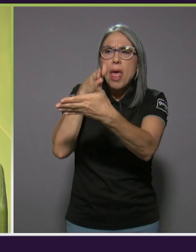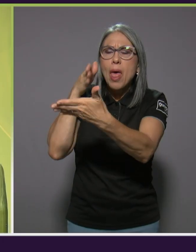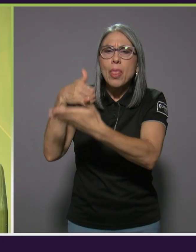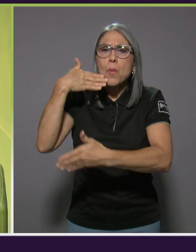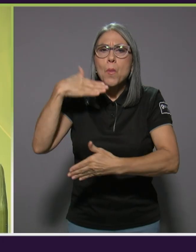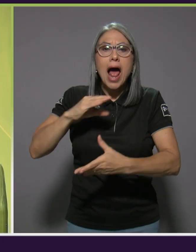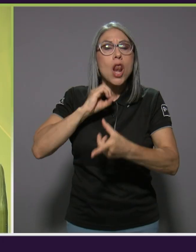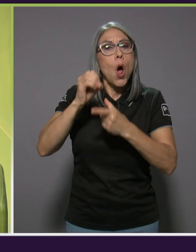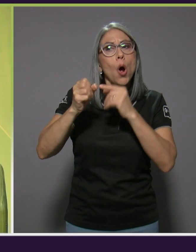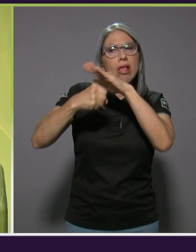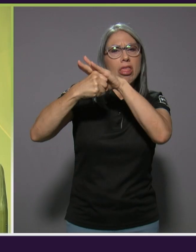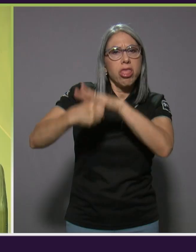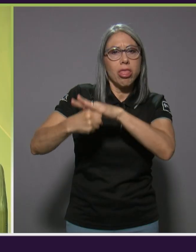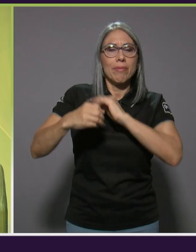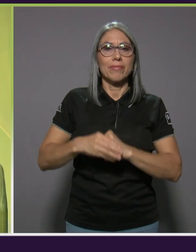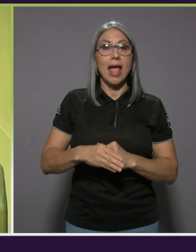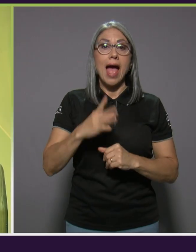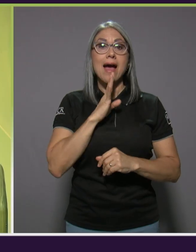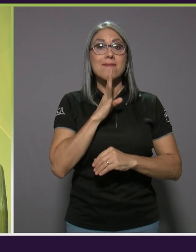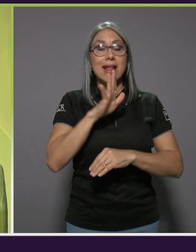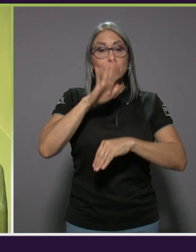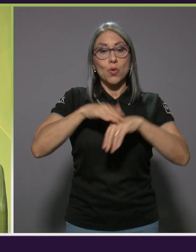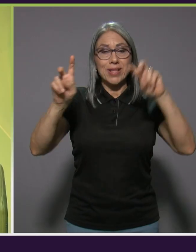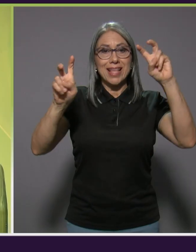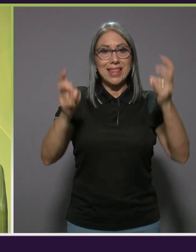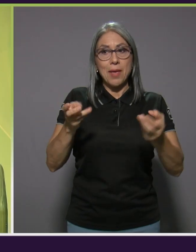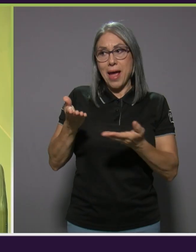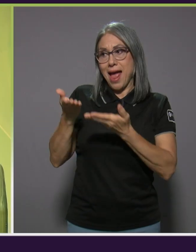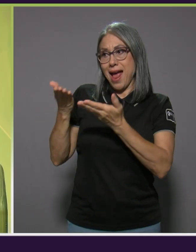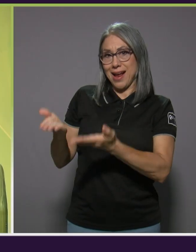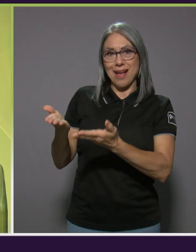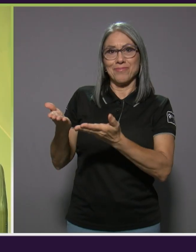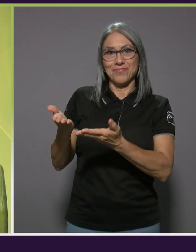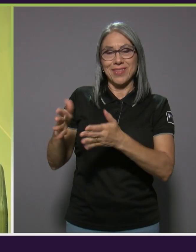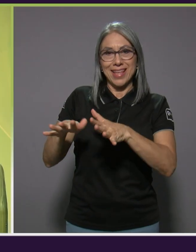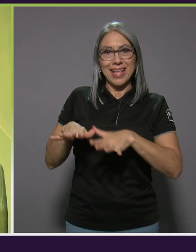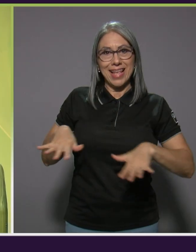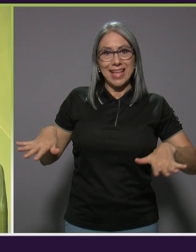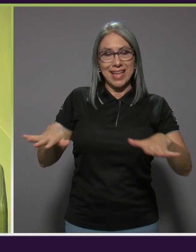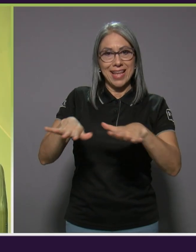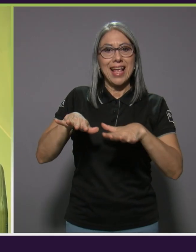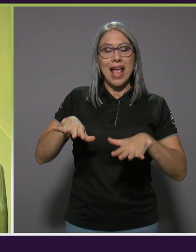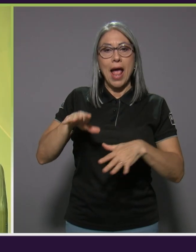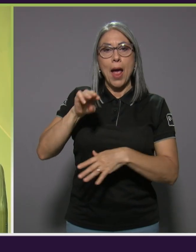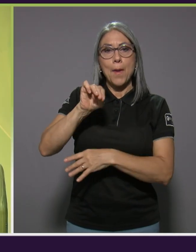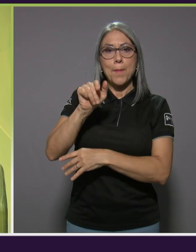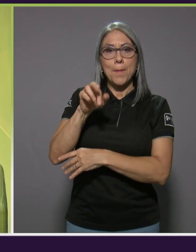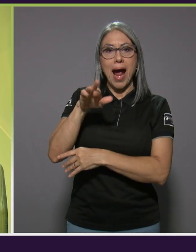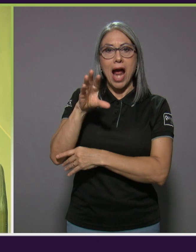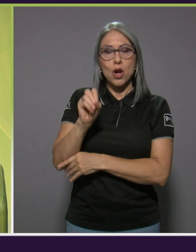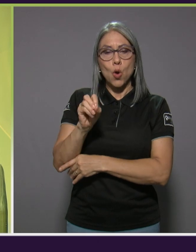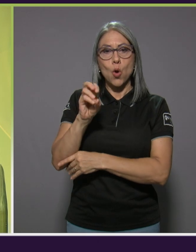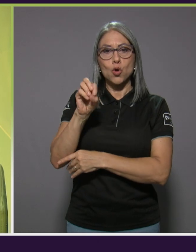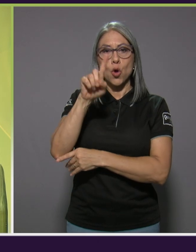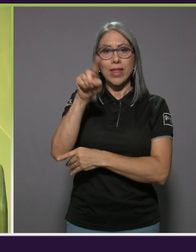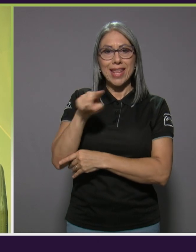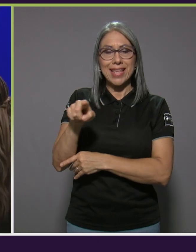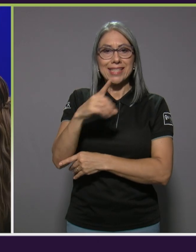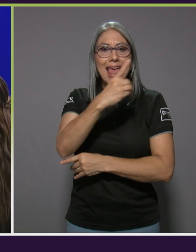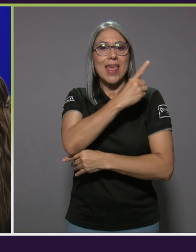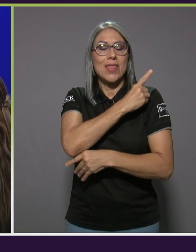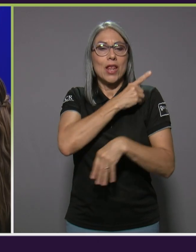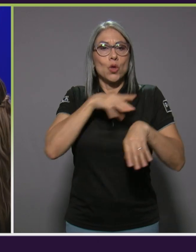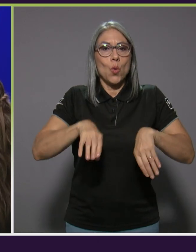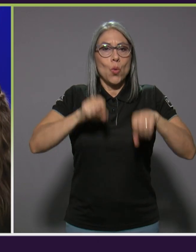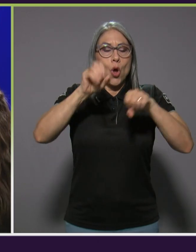marginación. Y para conversar sobre este tema nos acompaña acá en el estudio Marco Rodríguez, director ejecutivo del